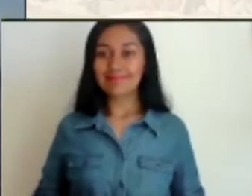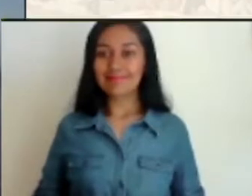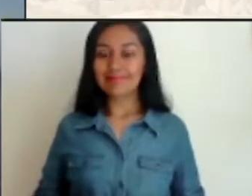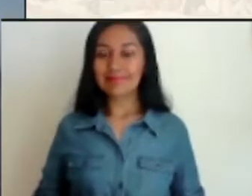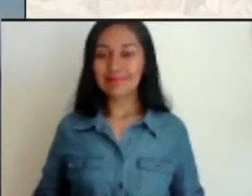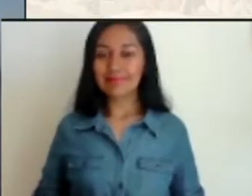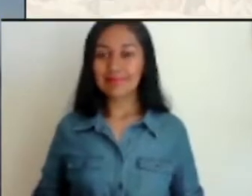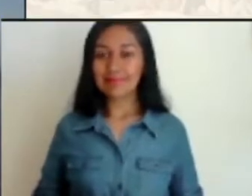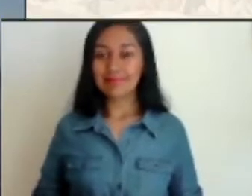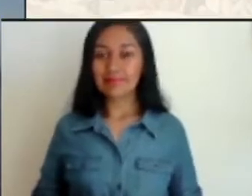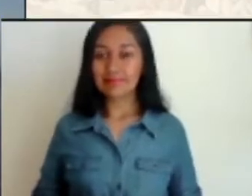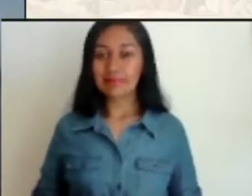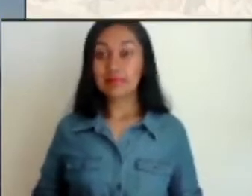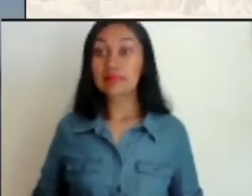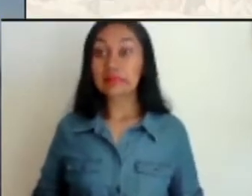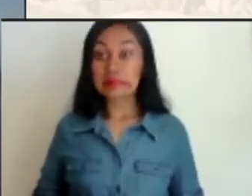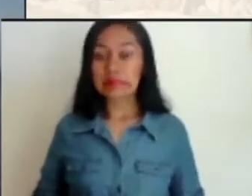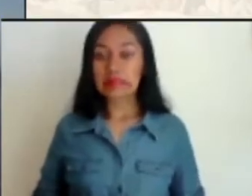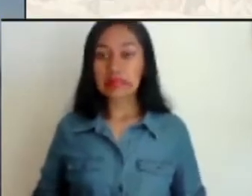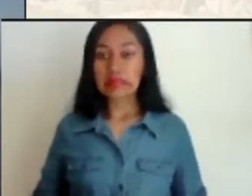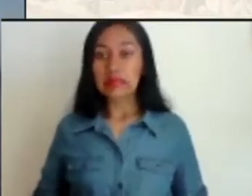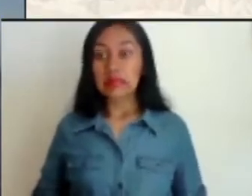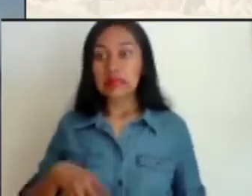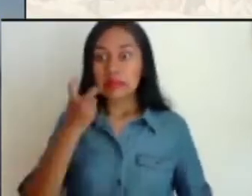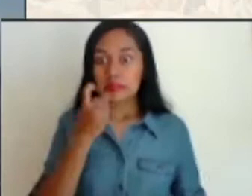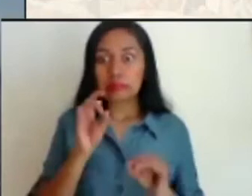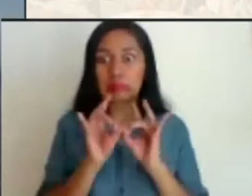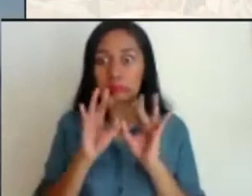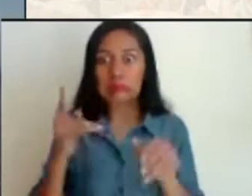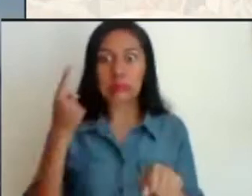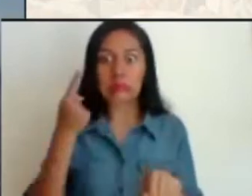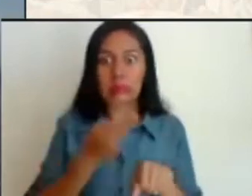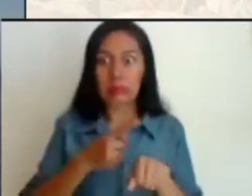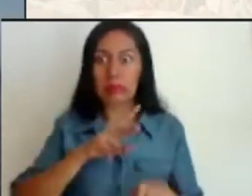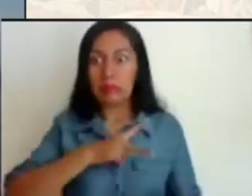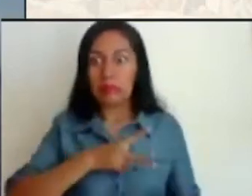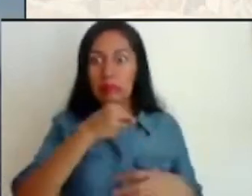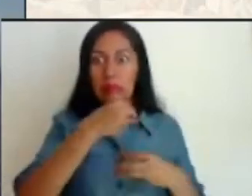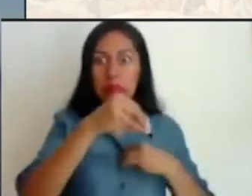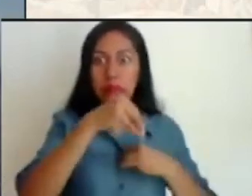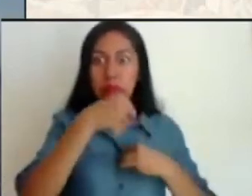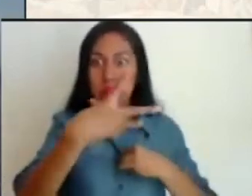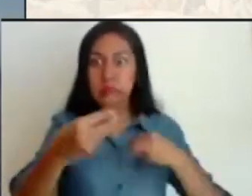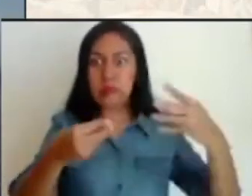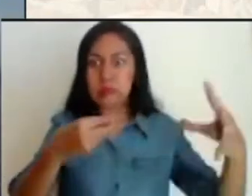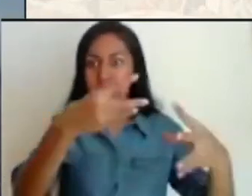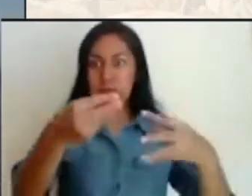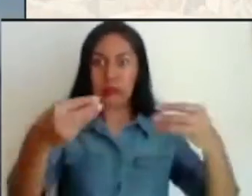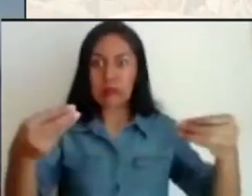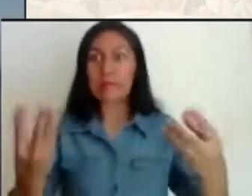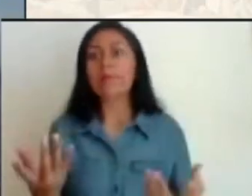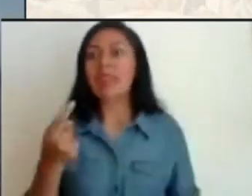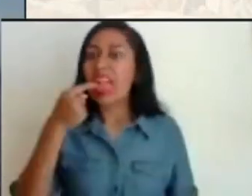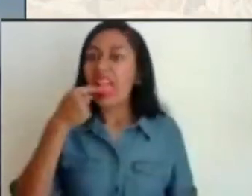Tomando in cuenta questa teoria contagionista, y planteándose que el olor de los enfermos y a través de la saliva y